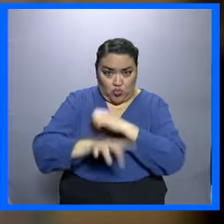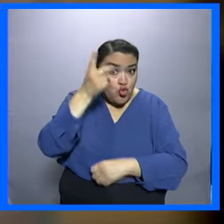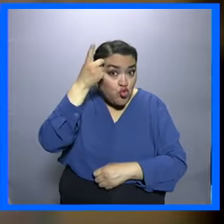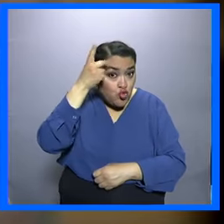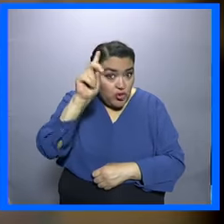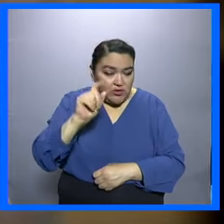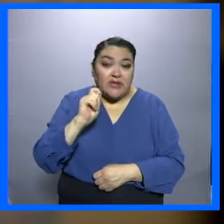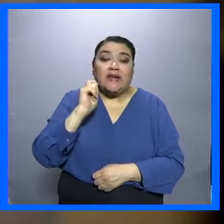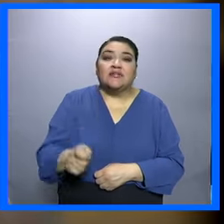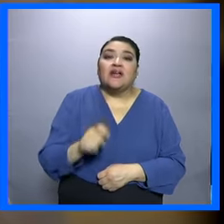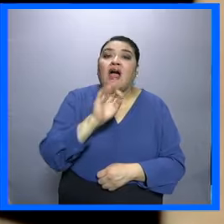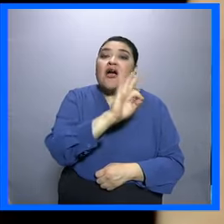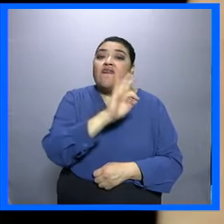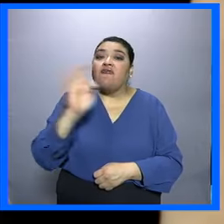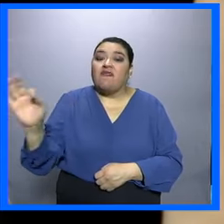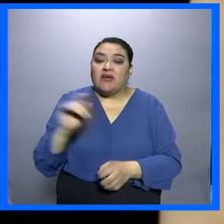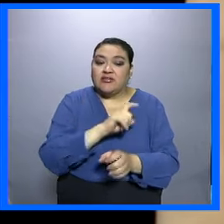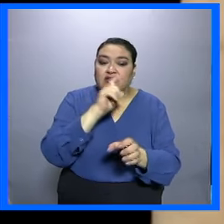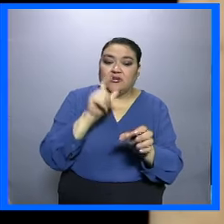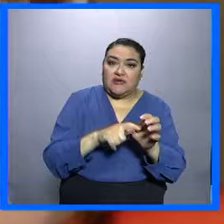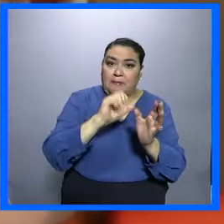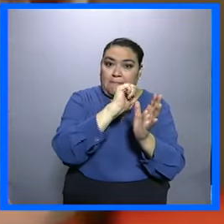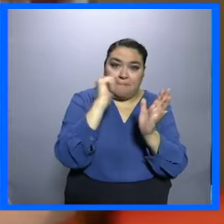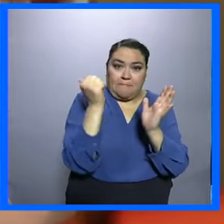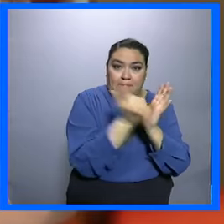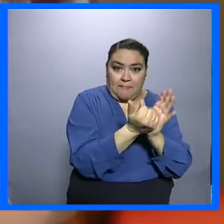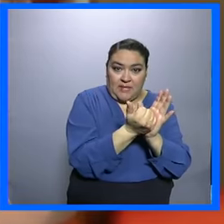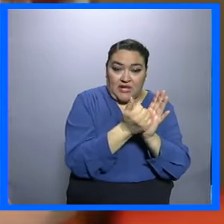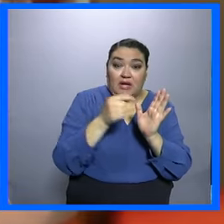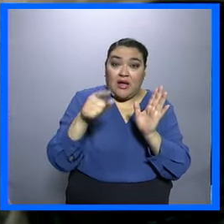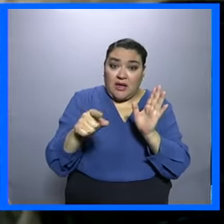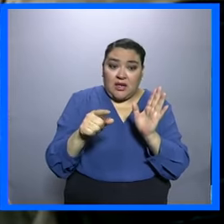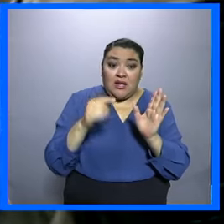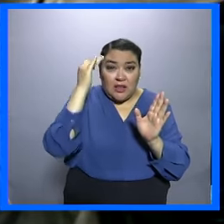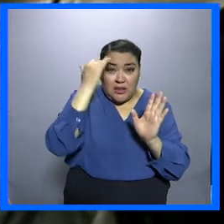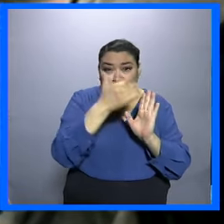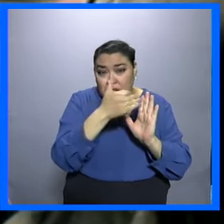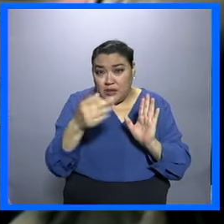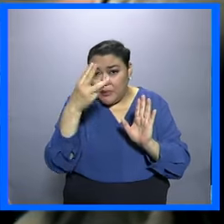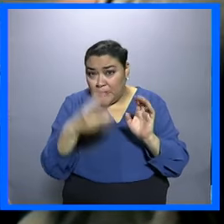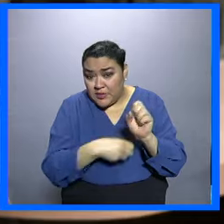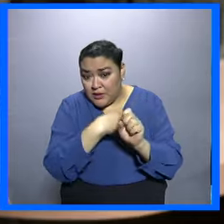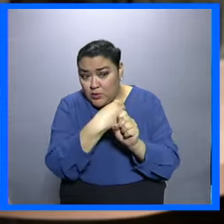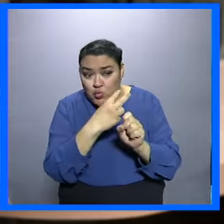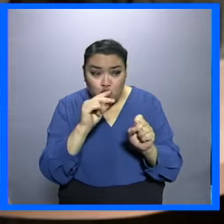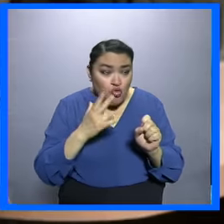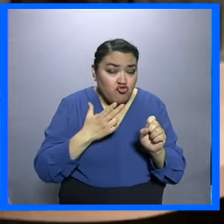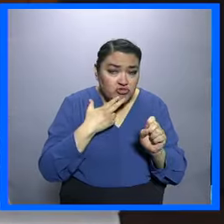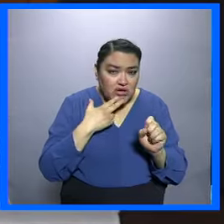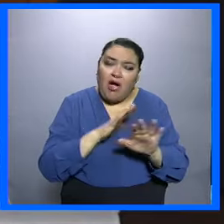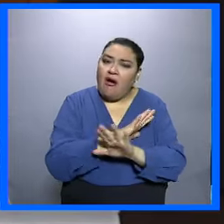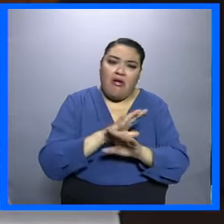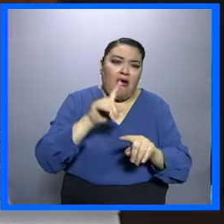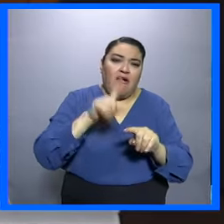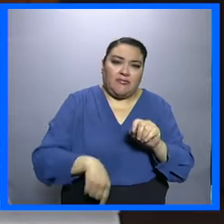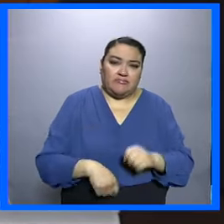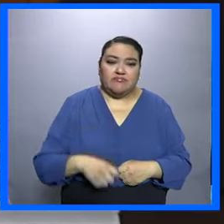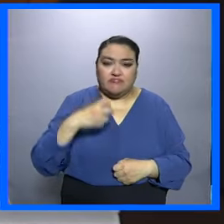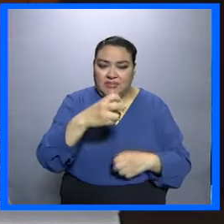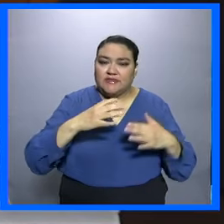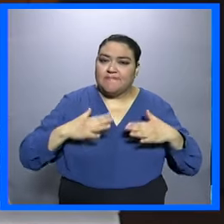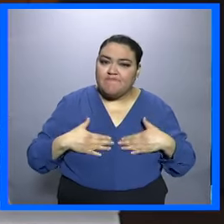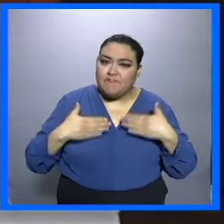la caducidad del registro de una marca cuando no sea usado durante 3 años consecutivos. Brinda seguridad